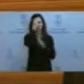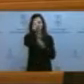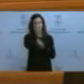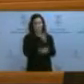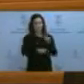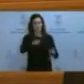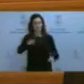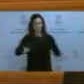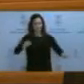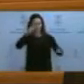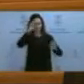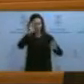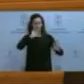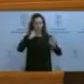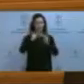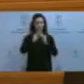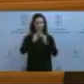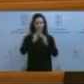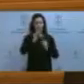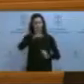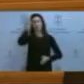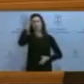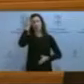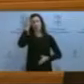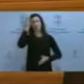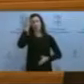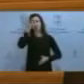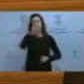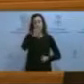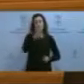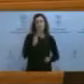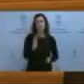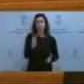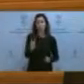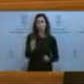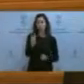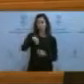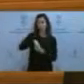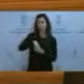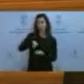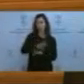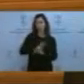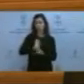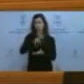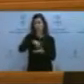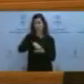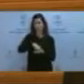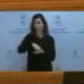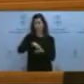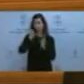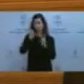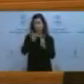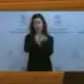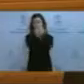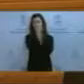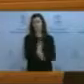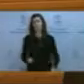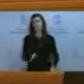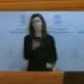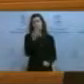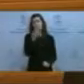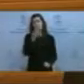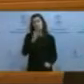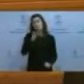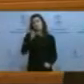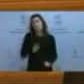esto no ha sido una actividad emprendedora de dos sujetos de la Consejería de Educación. Eso sería imposible sin que otras personas miren para otro